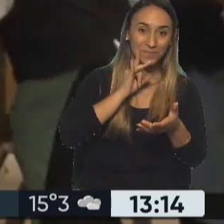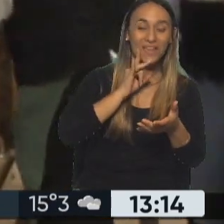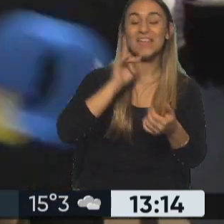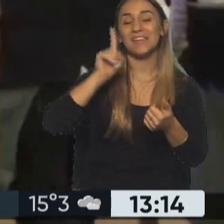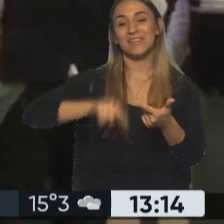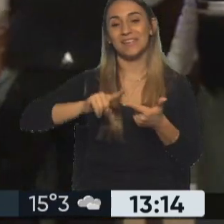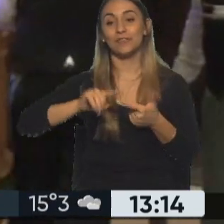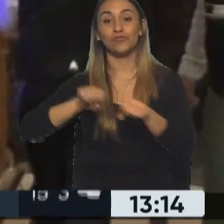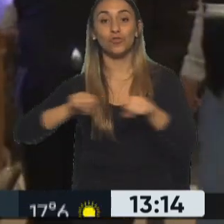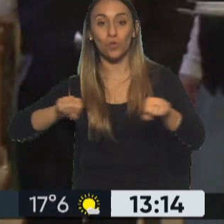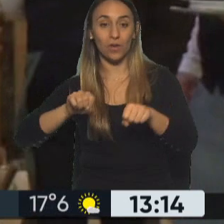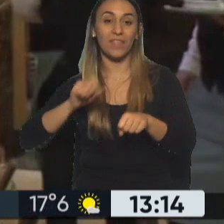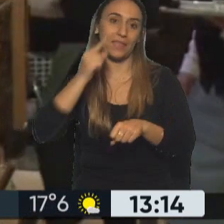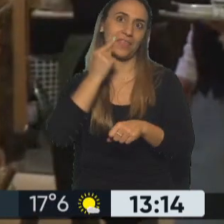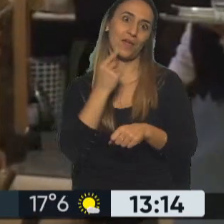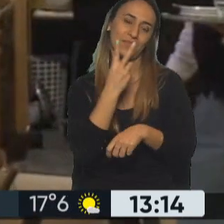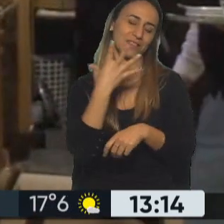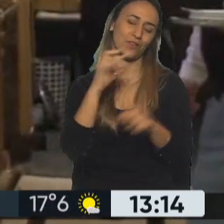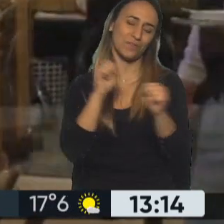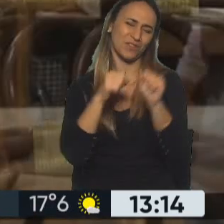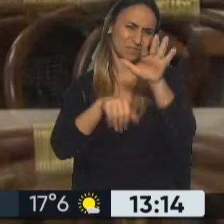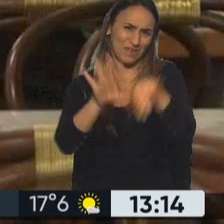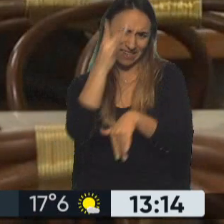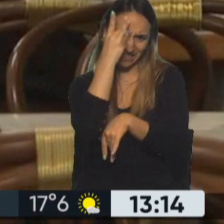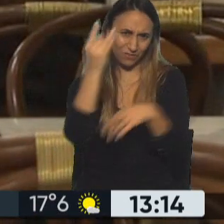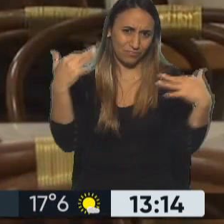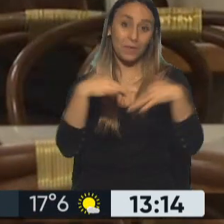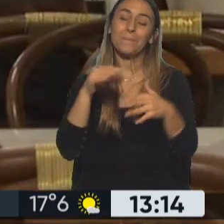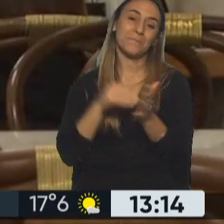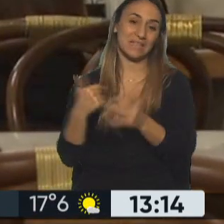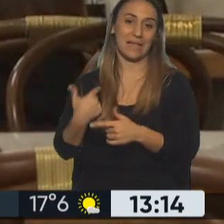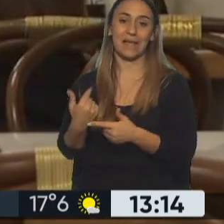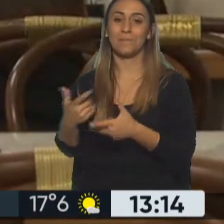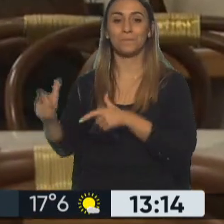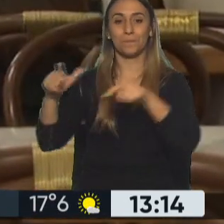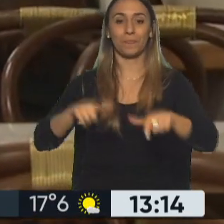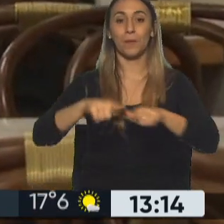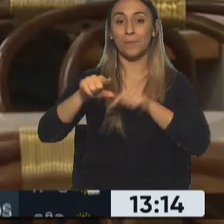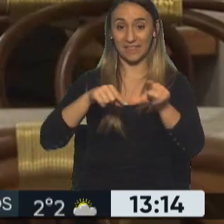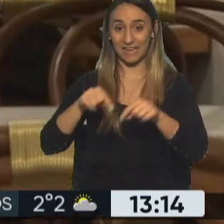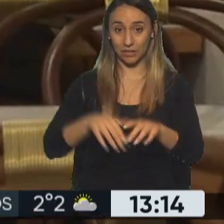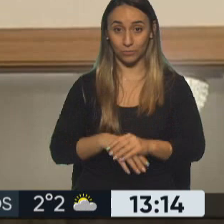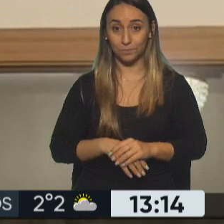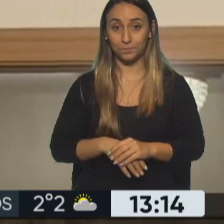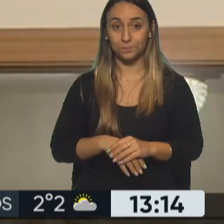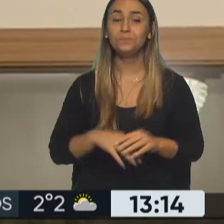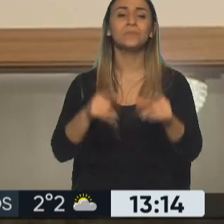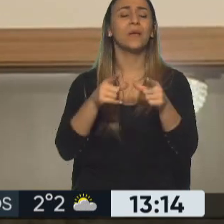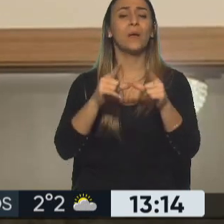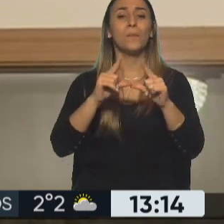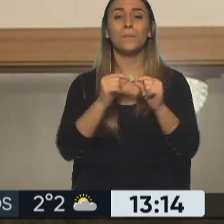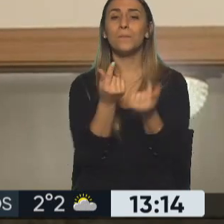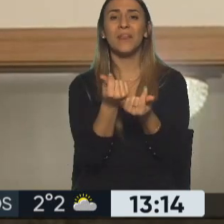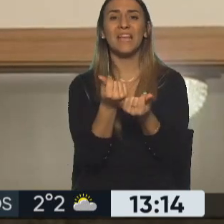es lo más servido es lo más servido el 25 de mayo si conjunto que agregamos los pastelitos para el día de la fecha los precios más o menos contanos